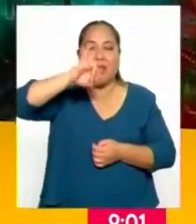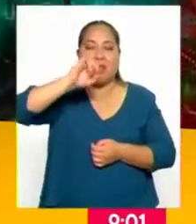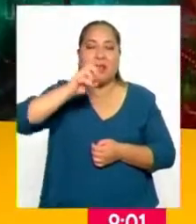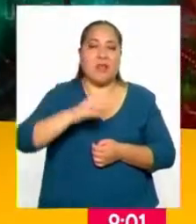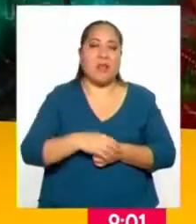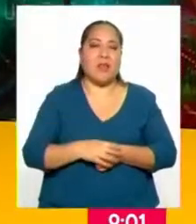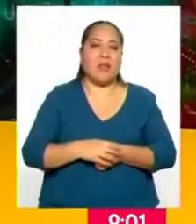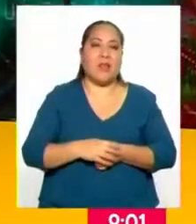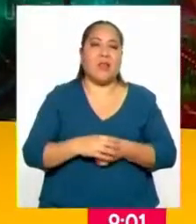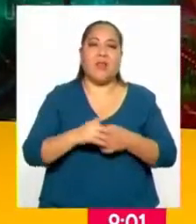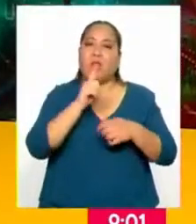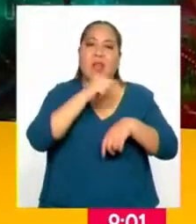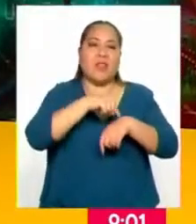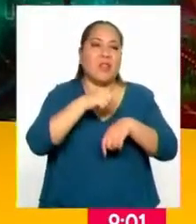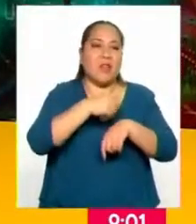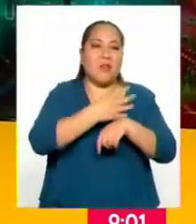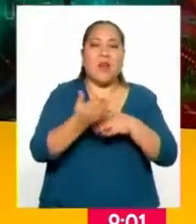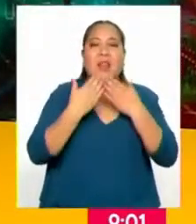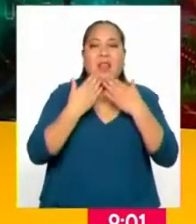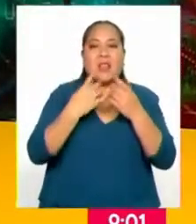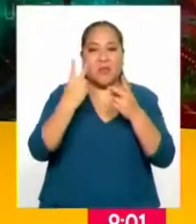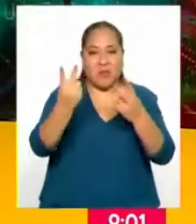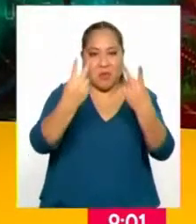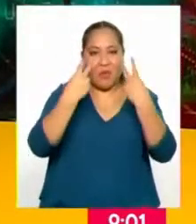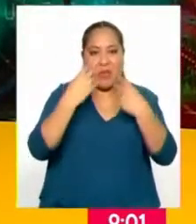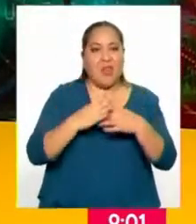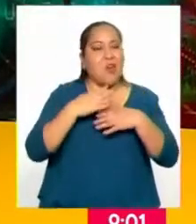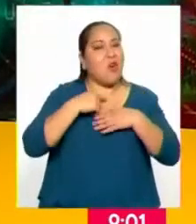tiempo para más, solo para agradecerles a ustedes su preferencia.